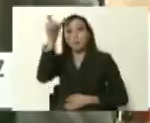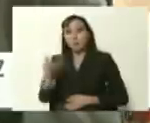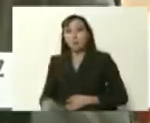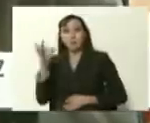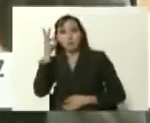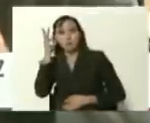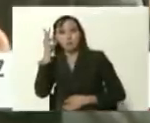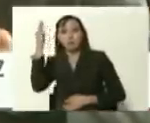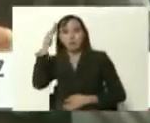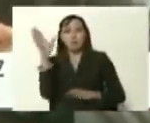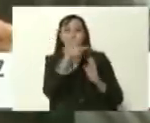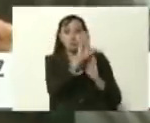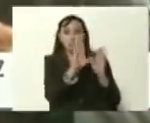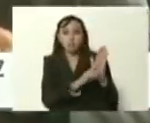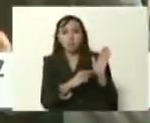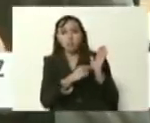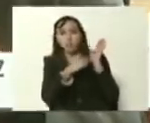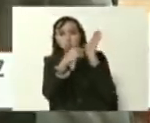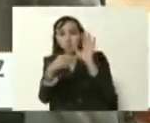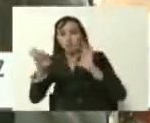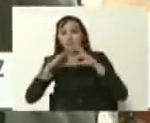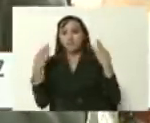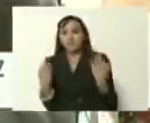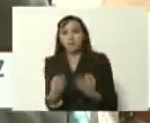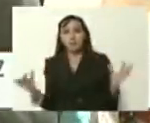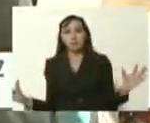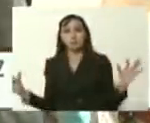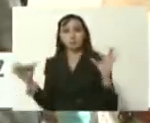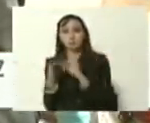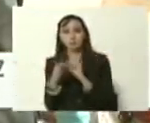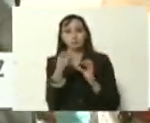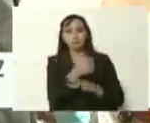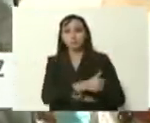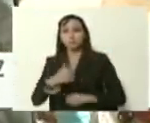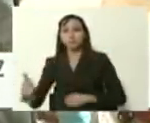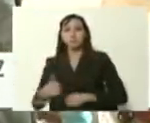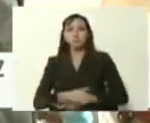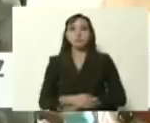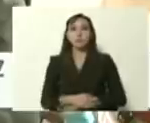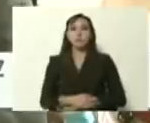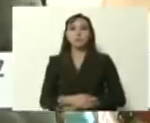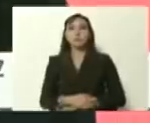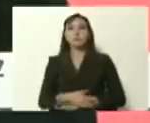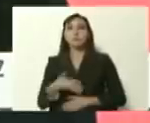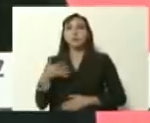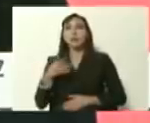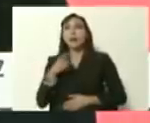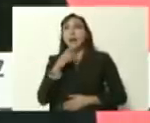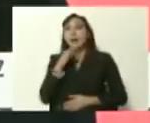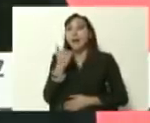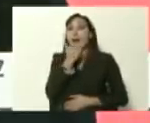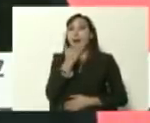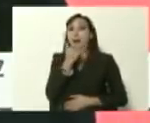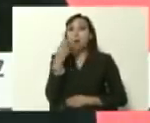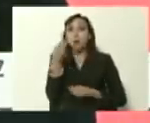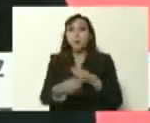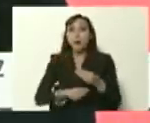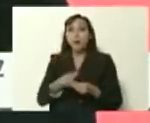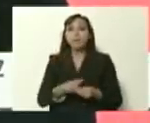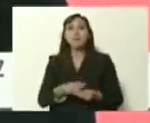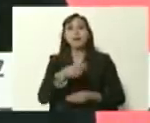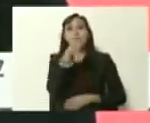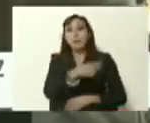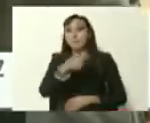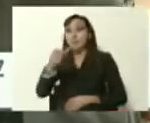nuestra constitución, que es entre la unión de un hombre y una mujer. Craso error en el que han caído